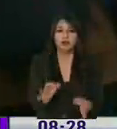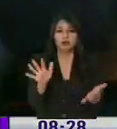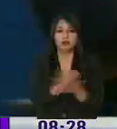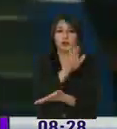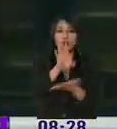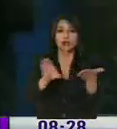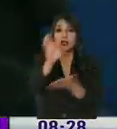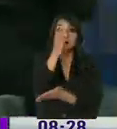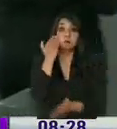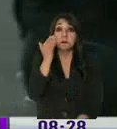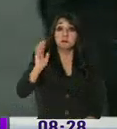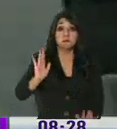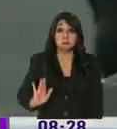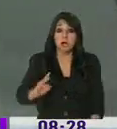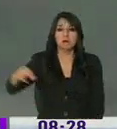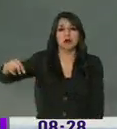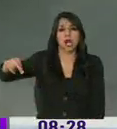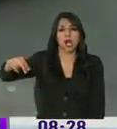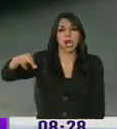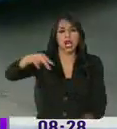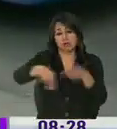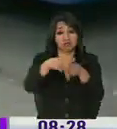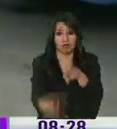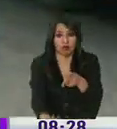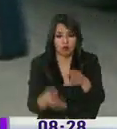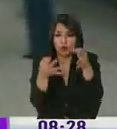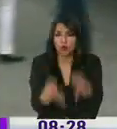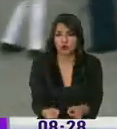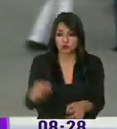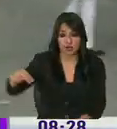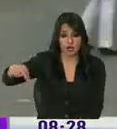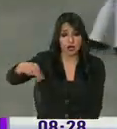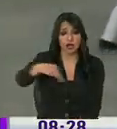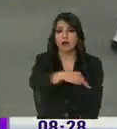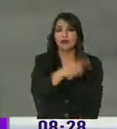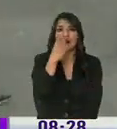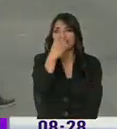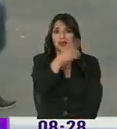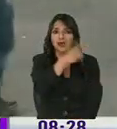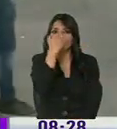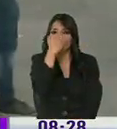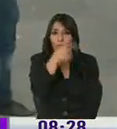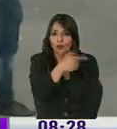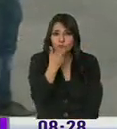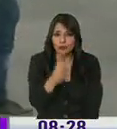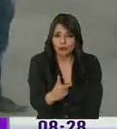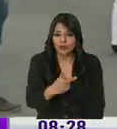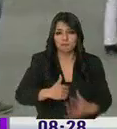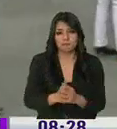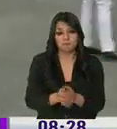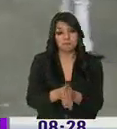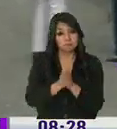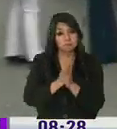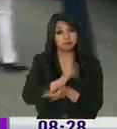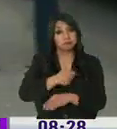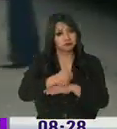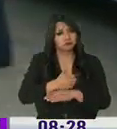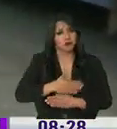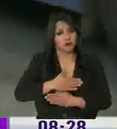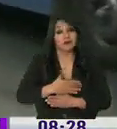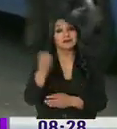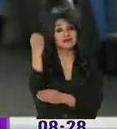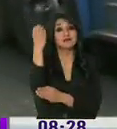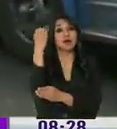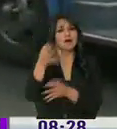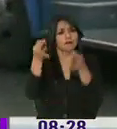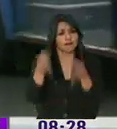y colegios y han tenido este inconveniente al momento de cruzar. Lo que sí pedimos a las autoridades, que se ponga un semáforo